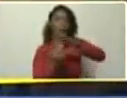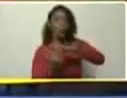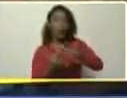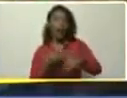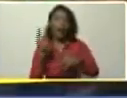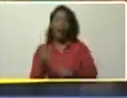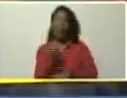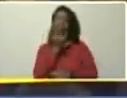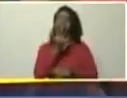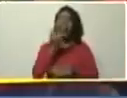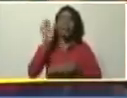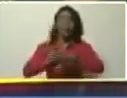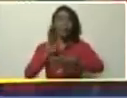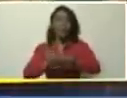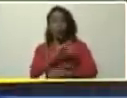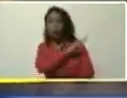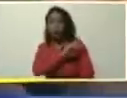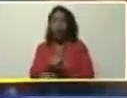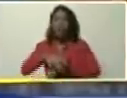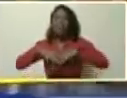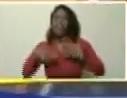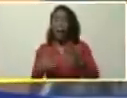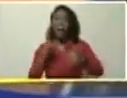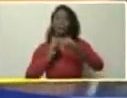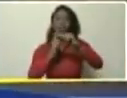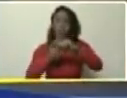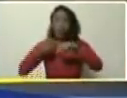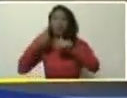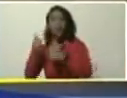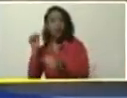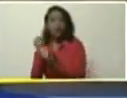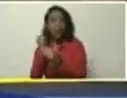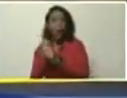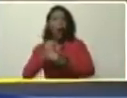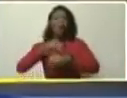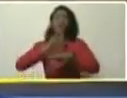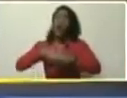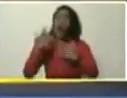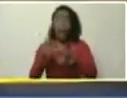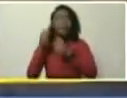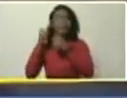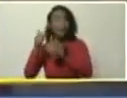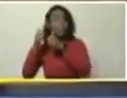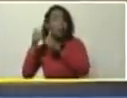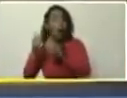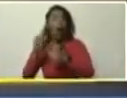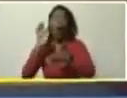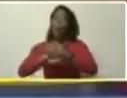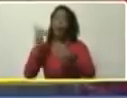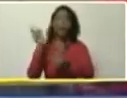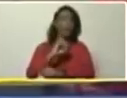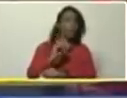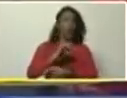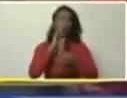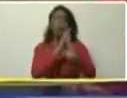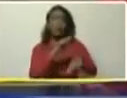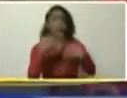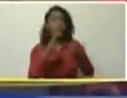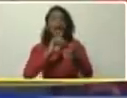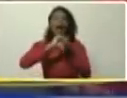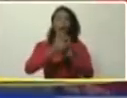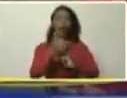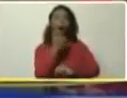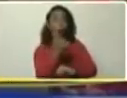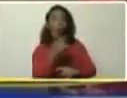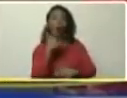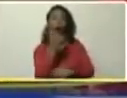rol están cumpliendo, cuál ha sido la eficiencia de su gestión, por qué ha dado resultado o por qué no ha dado resultado, y si hay que cambiarlo,